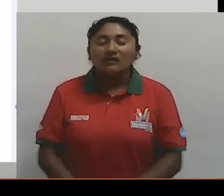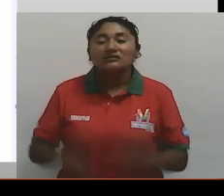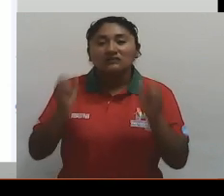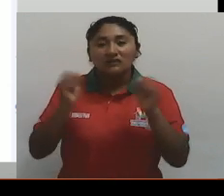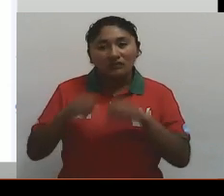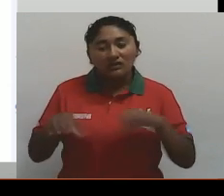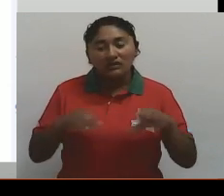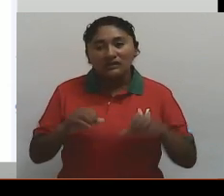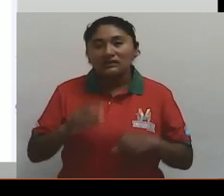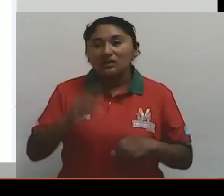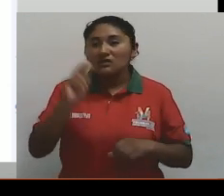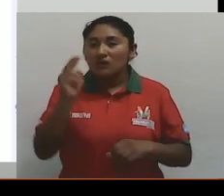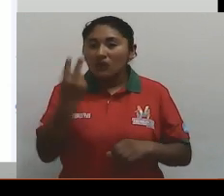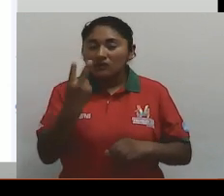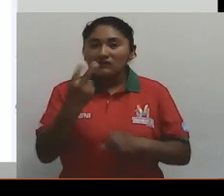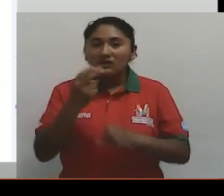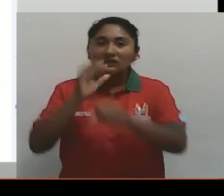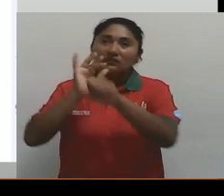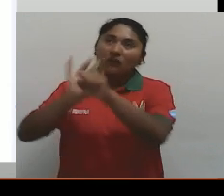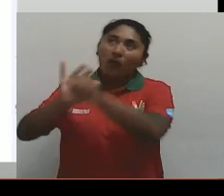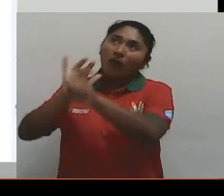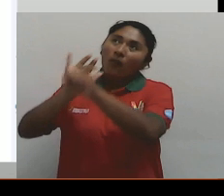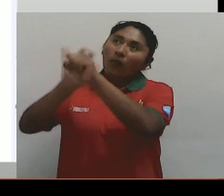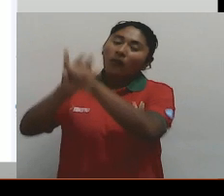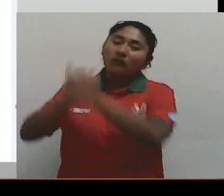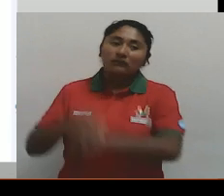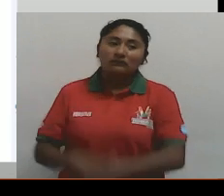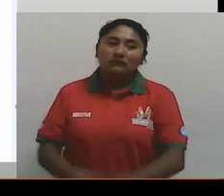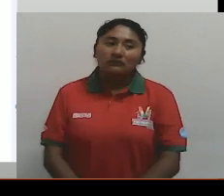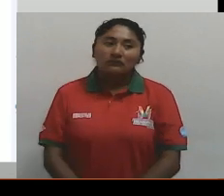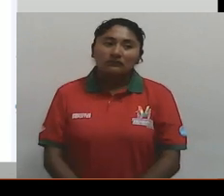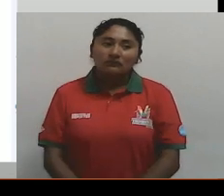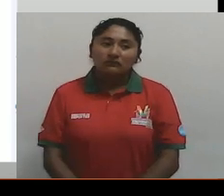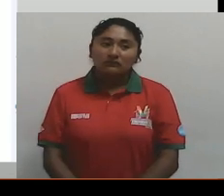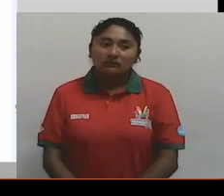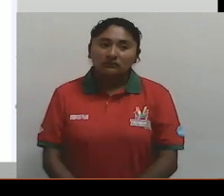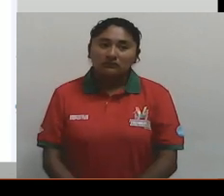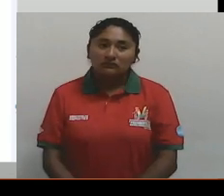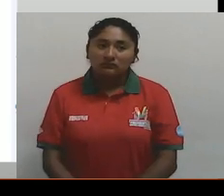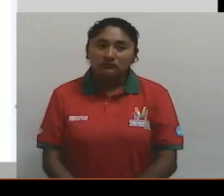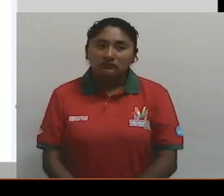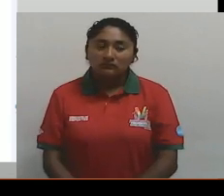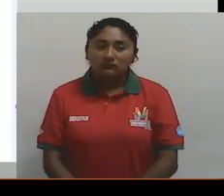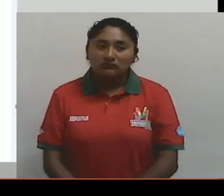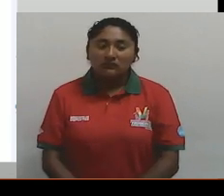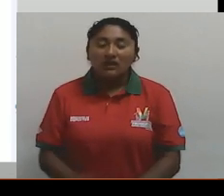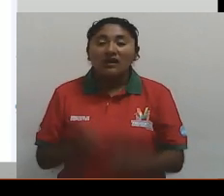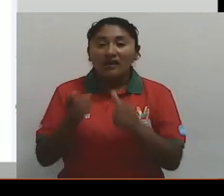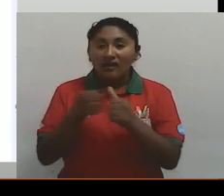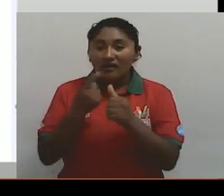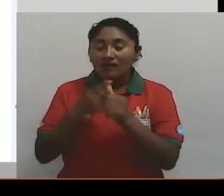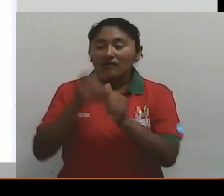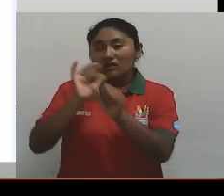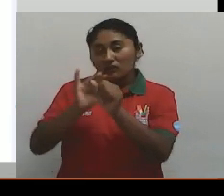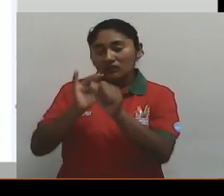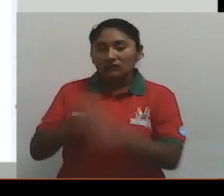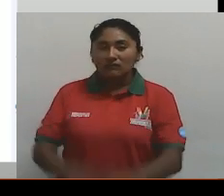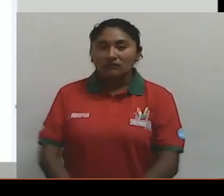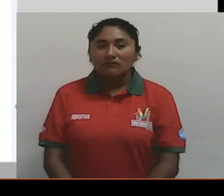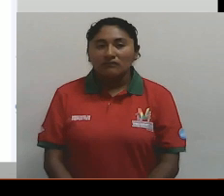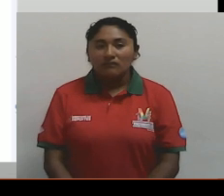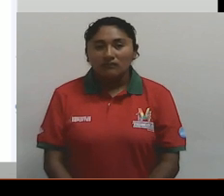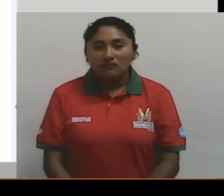doble contacto. ¿Sí? O sea, lo que se dice el doble. En el primer toque.